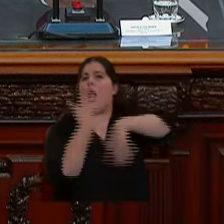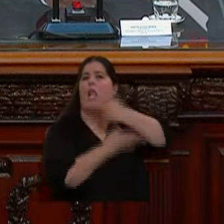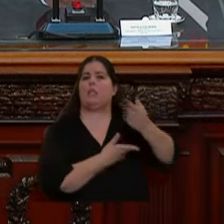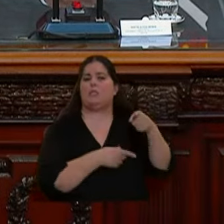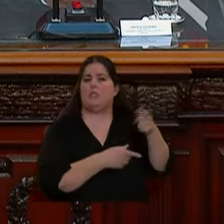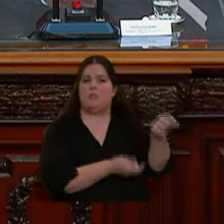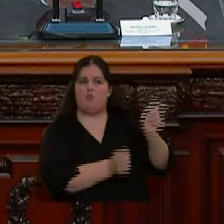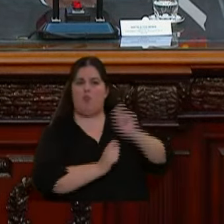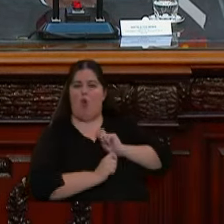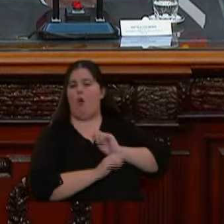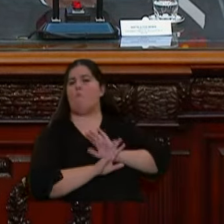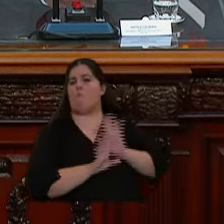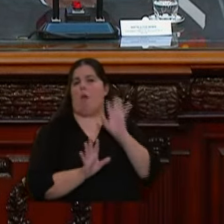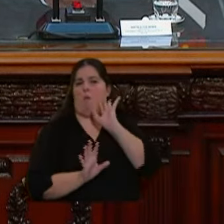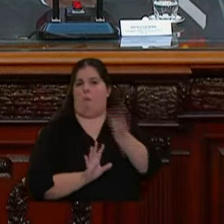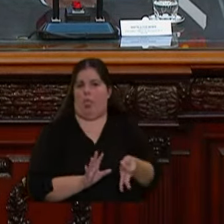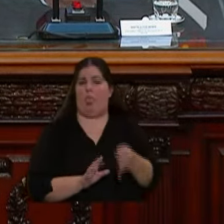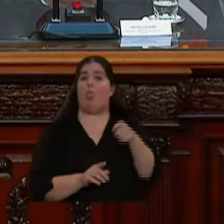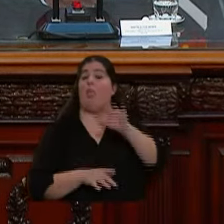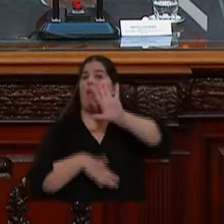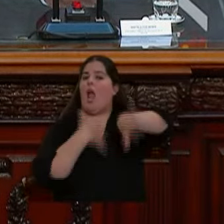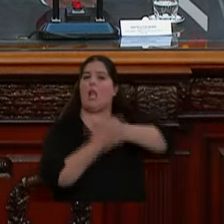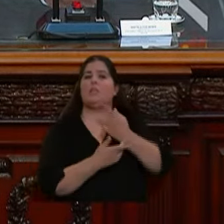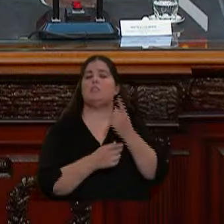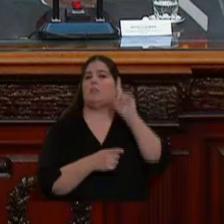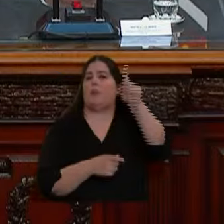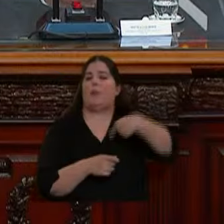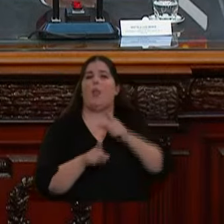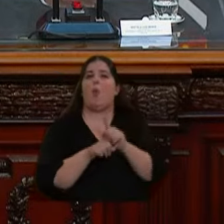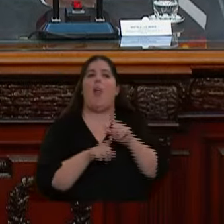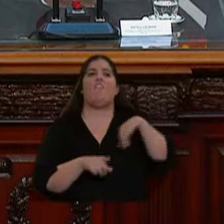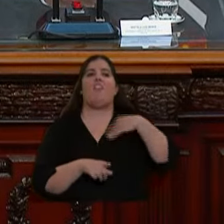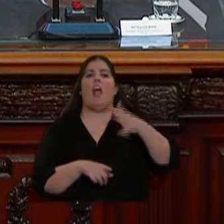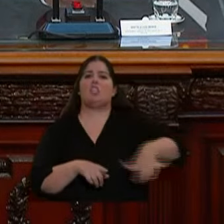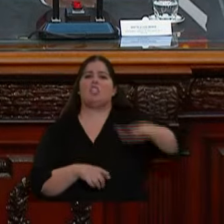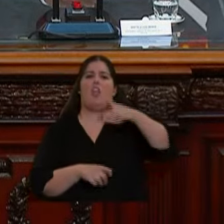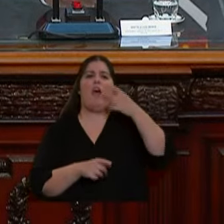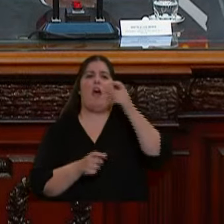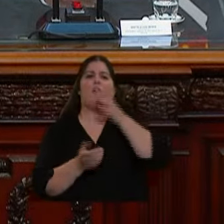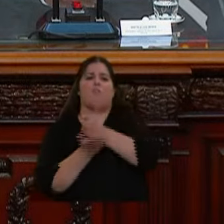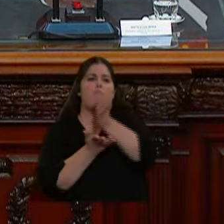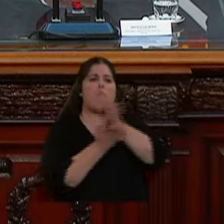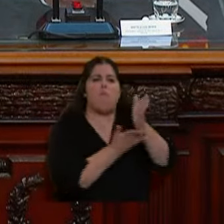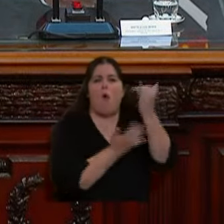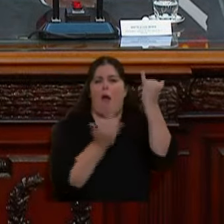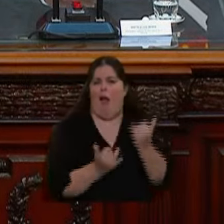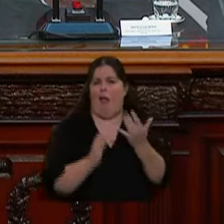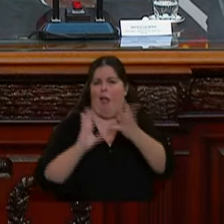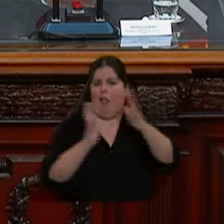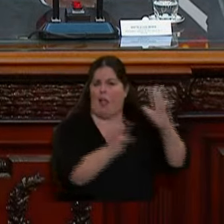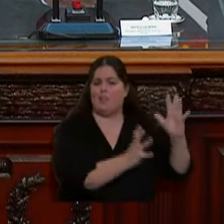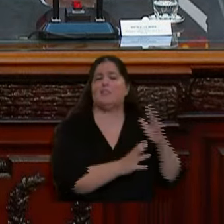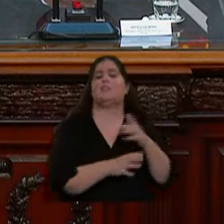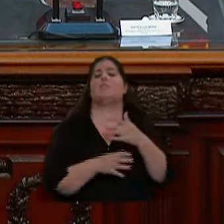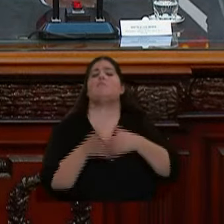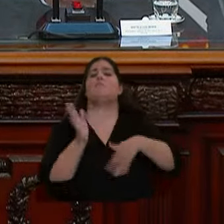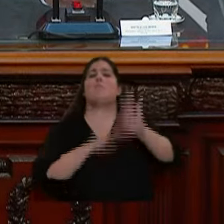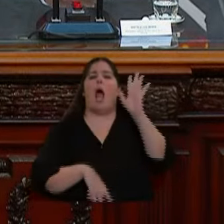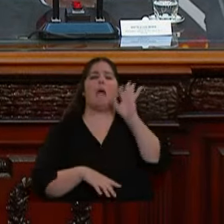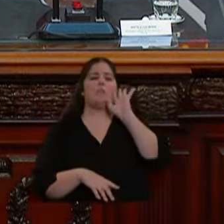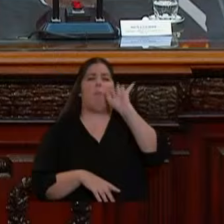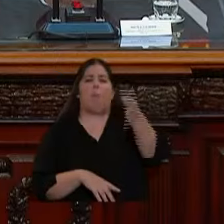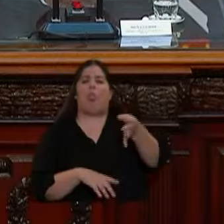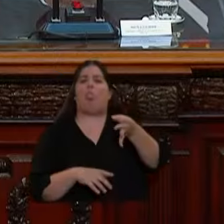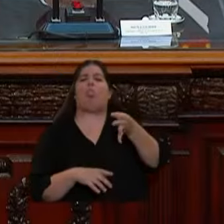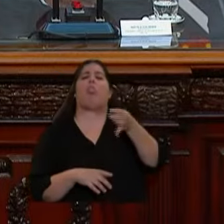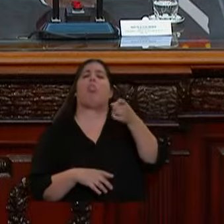heredamos, una crisis que está presente en todas las dimensiones de la vida de la sociedad. Tal vez el indicador más descarnado de la